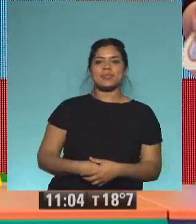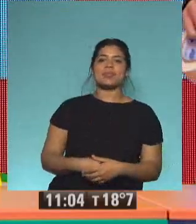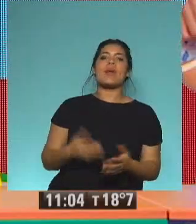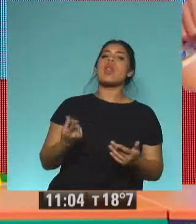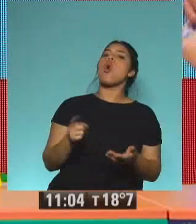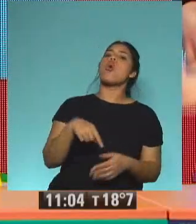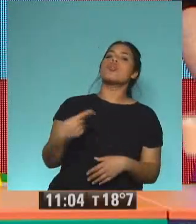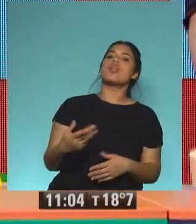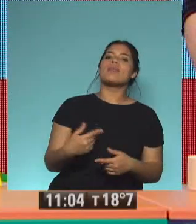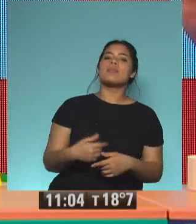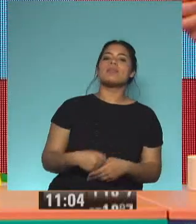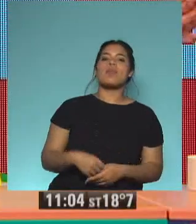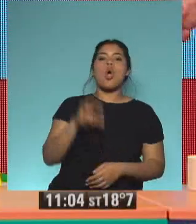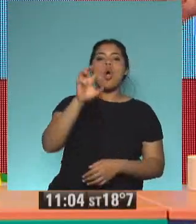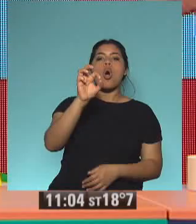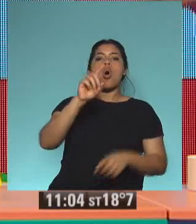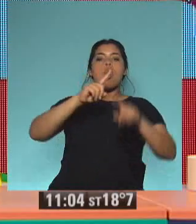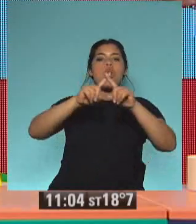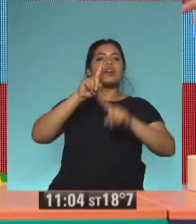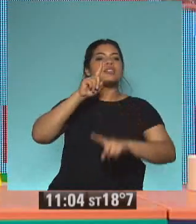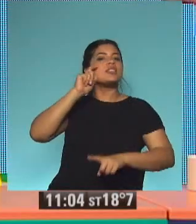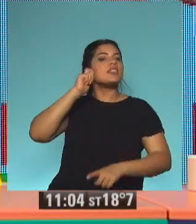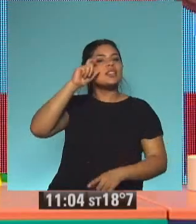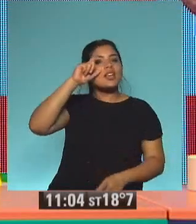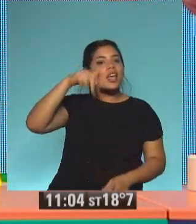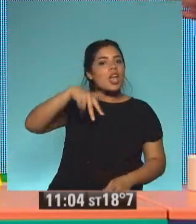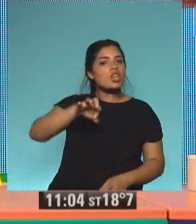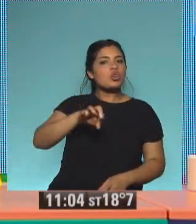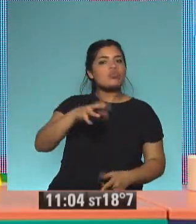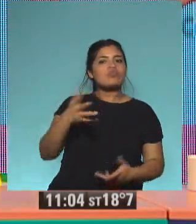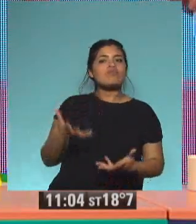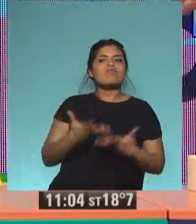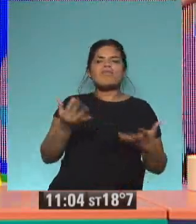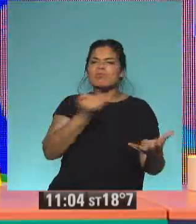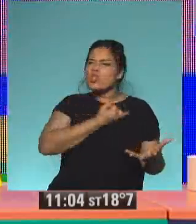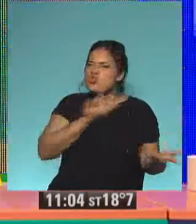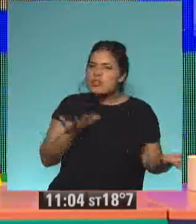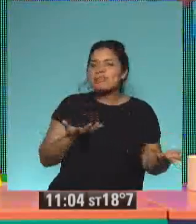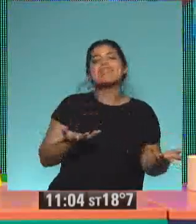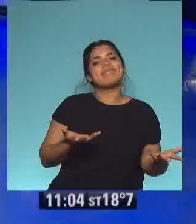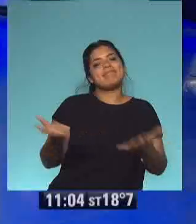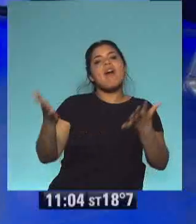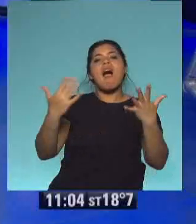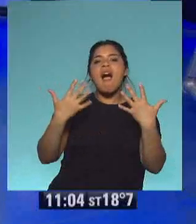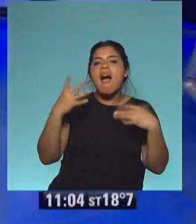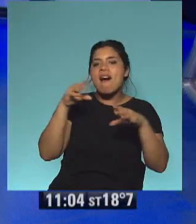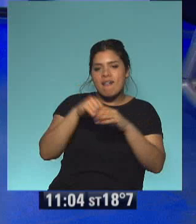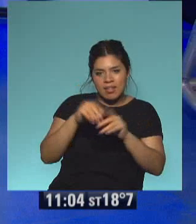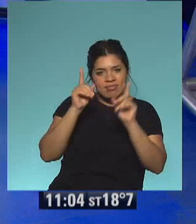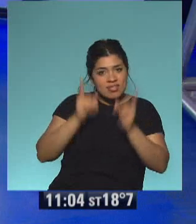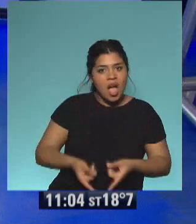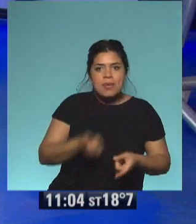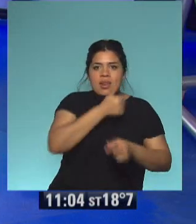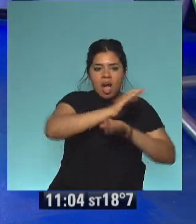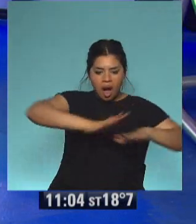Saco. Oxígeno. Oxígeno. ¿Dónde estaba el oxígeno? En el aire. Y también en el agua, dijimos bueno, que estaba. Bueno,